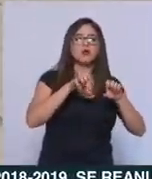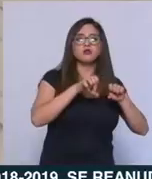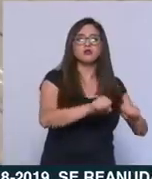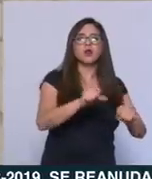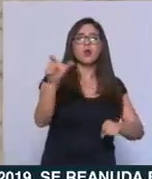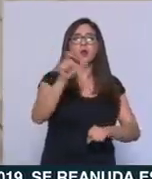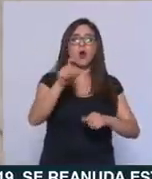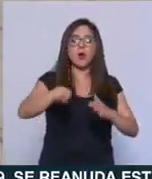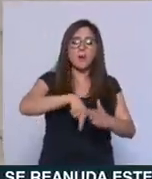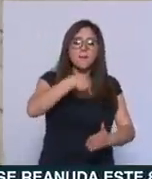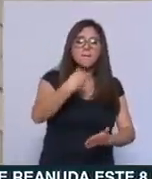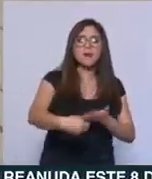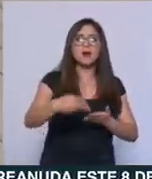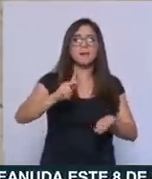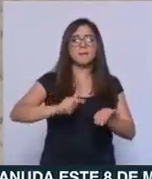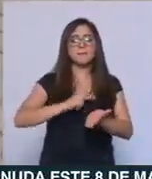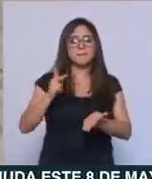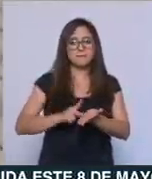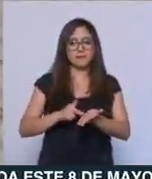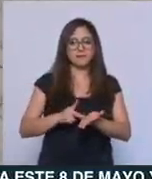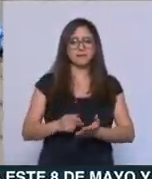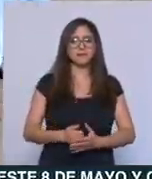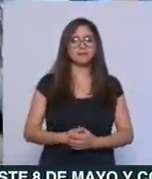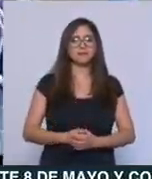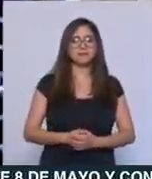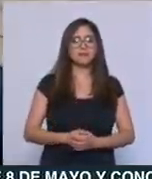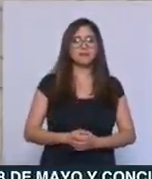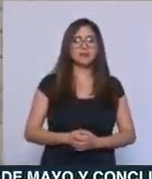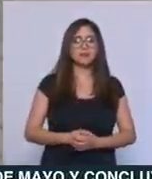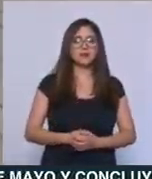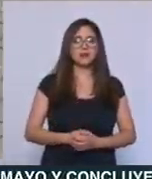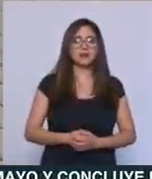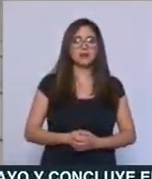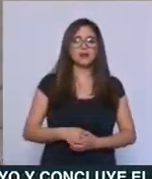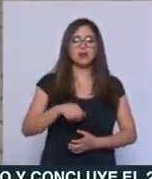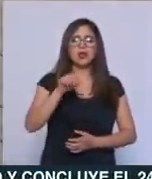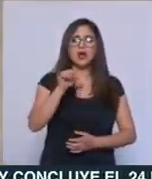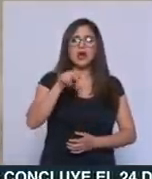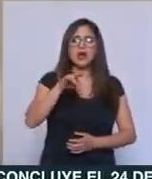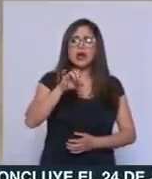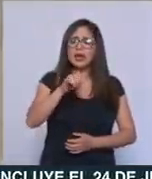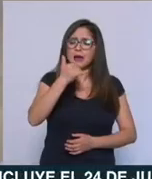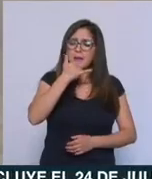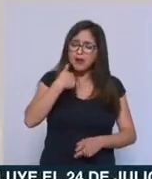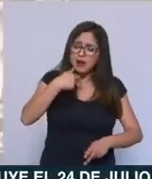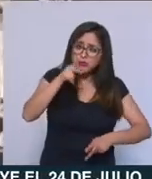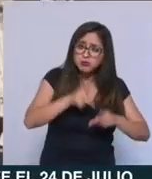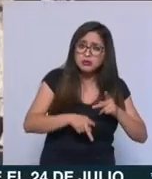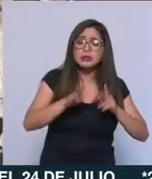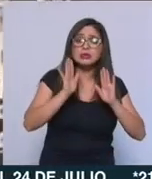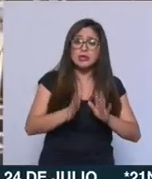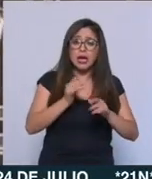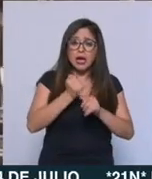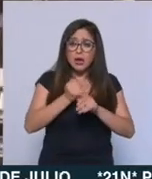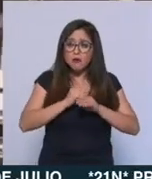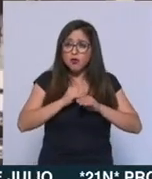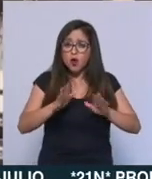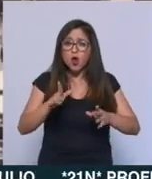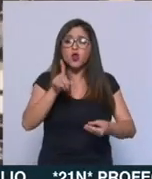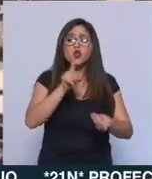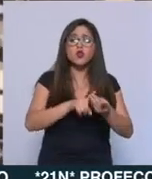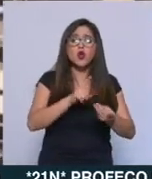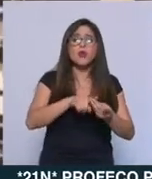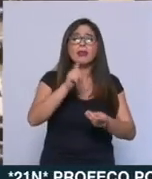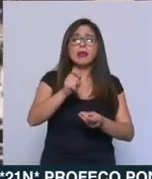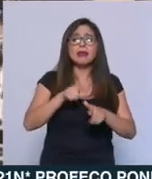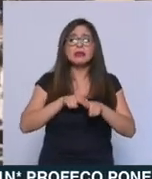tropezar en repetidas ocasiones. Así es, Angélica, disculpe usted, Angélica, ¿se tiene información por parte de las autoridades de a dónde se están dirigiendo